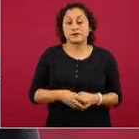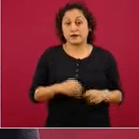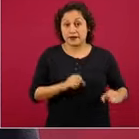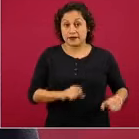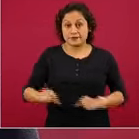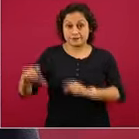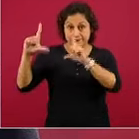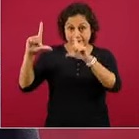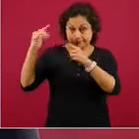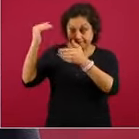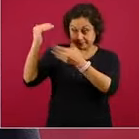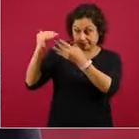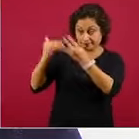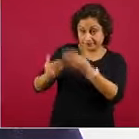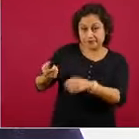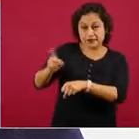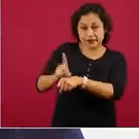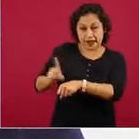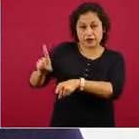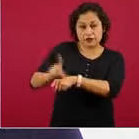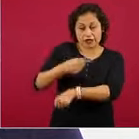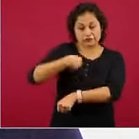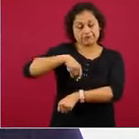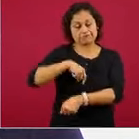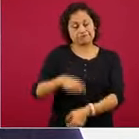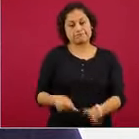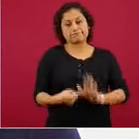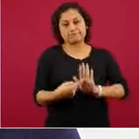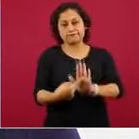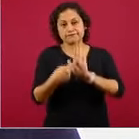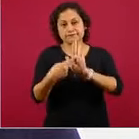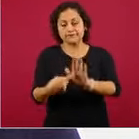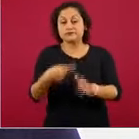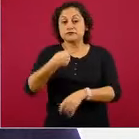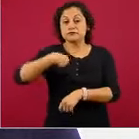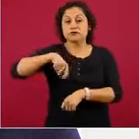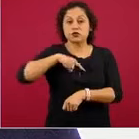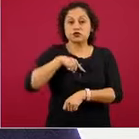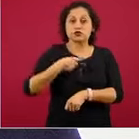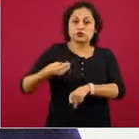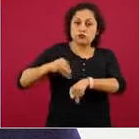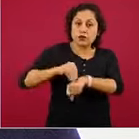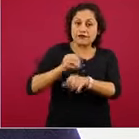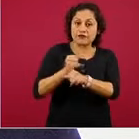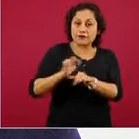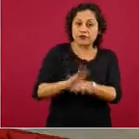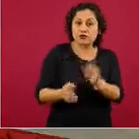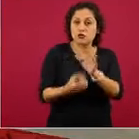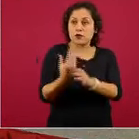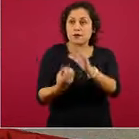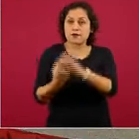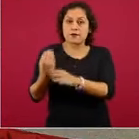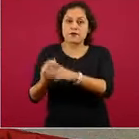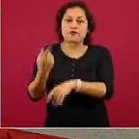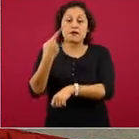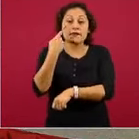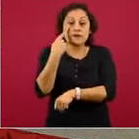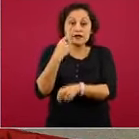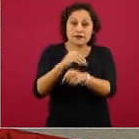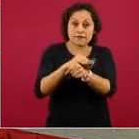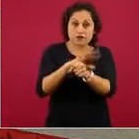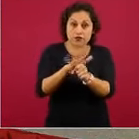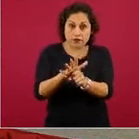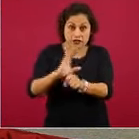presentamos todos los días, en las actualizaciones que estamos realizando, la epidemia para nada se ha